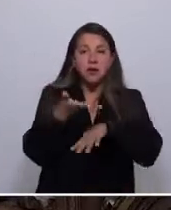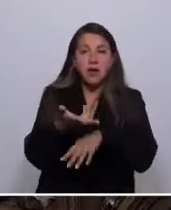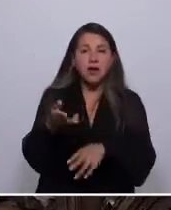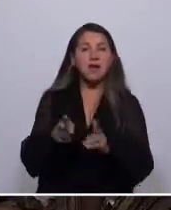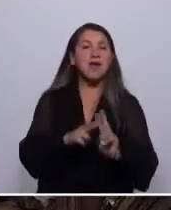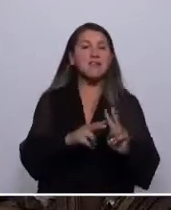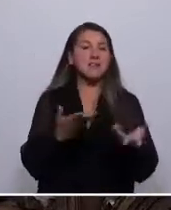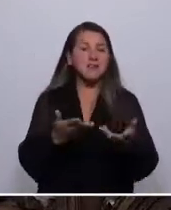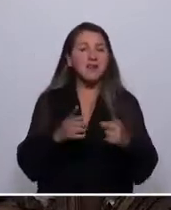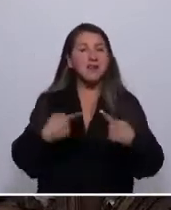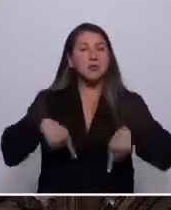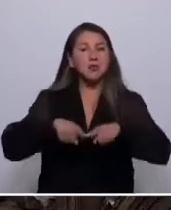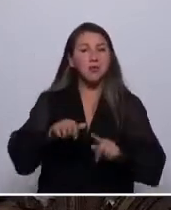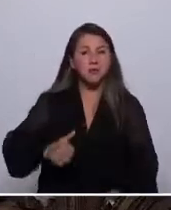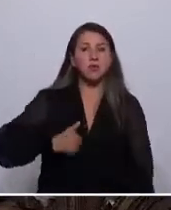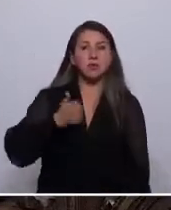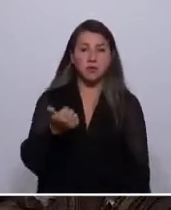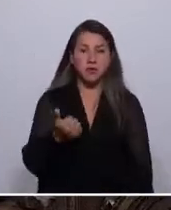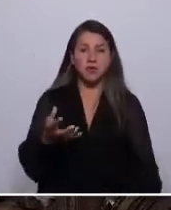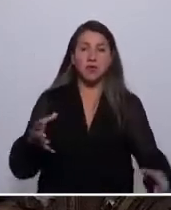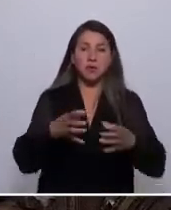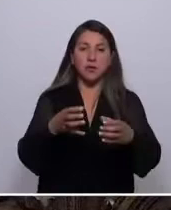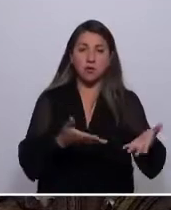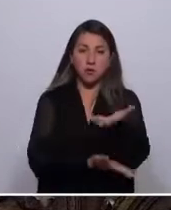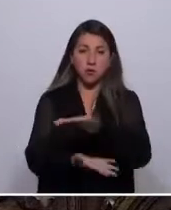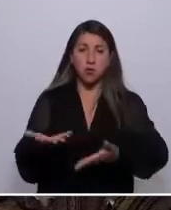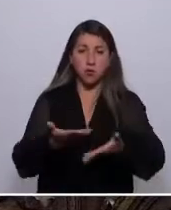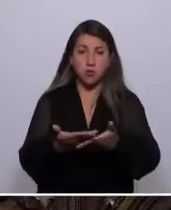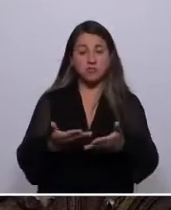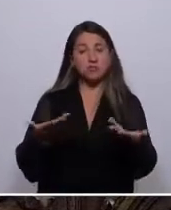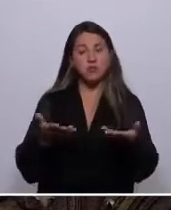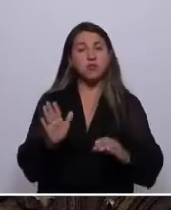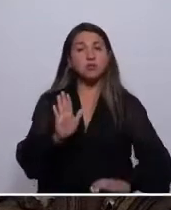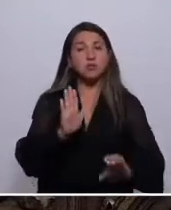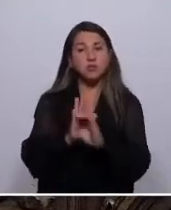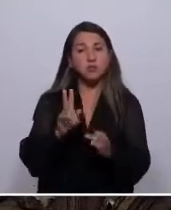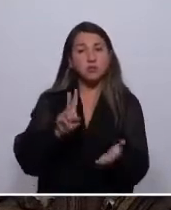realizar nuestra voluntad colectiva. Porque la Constitución